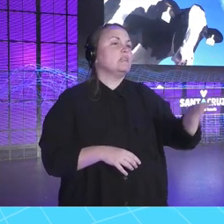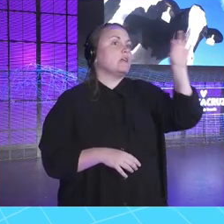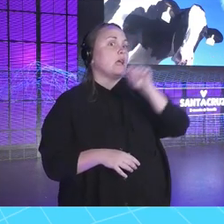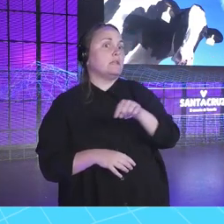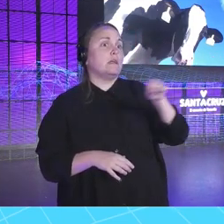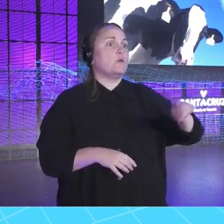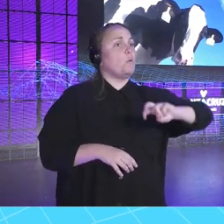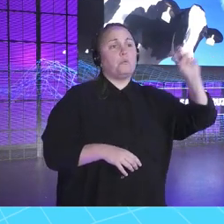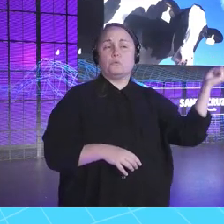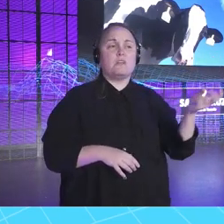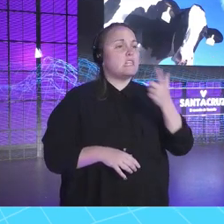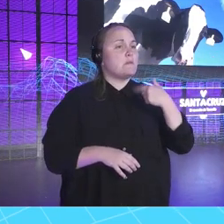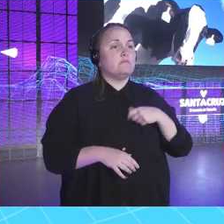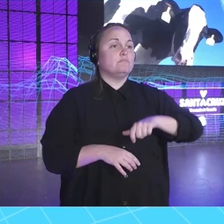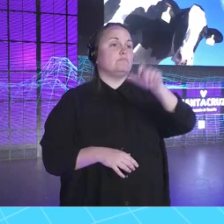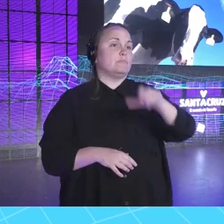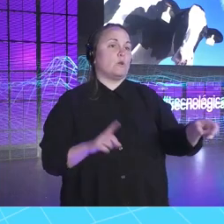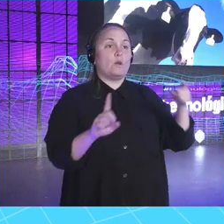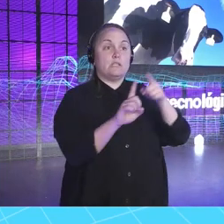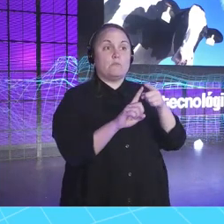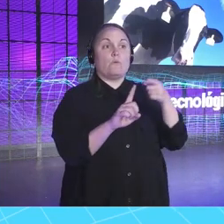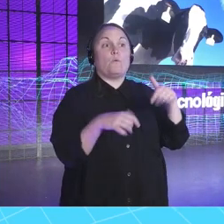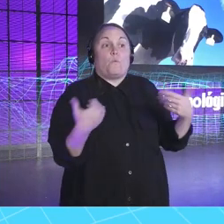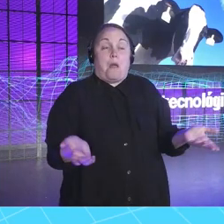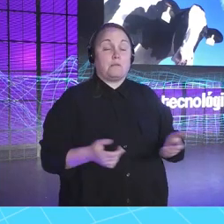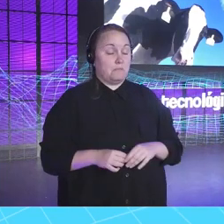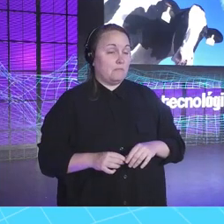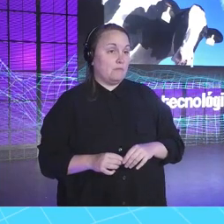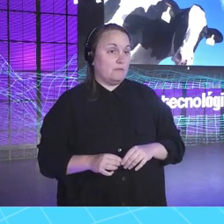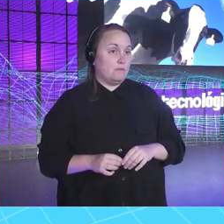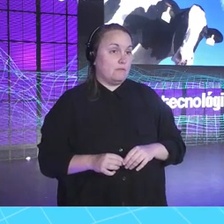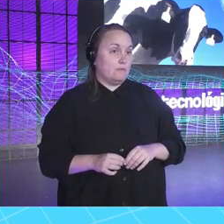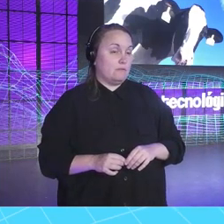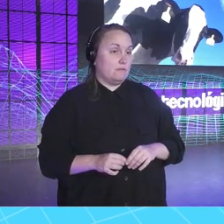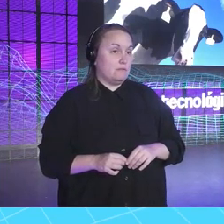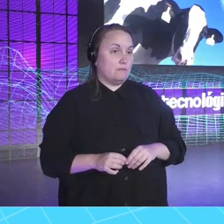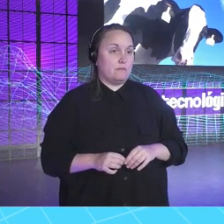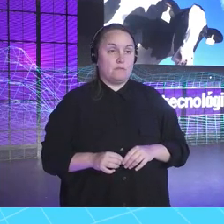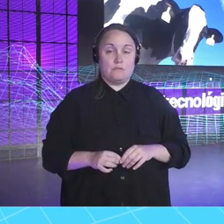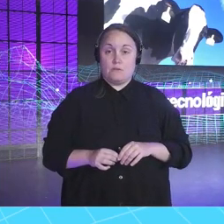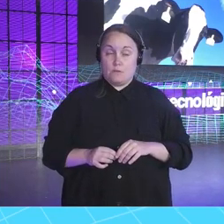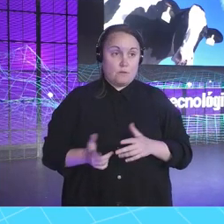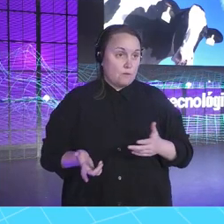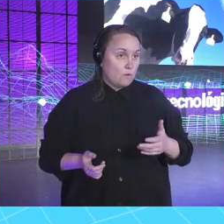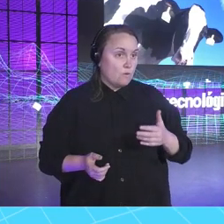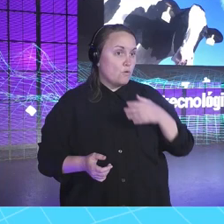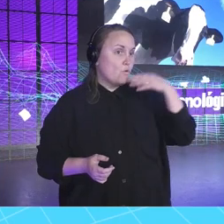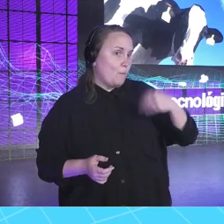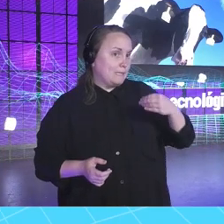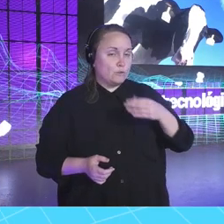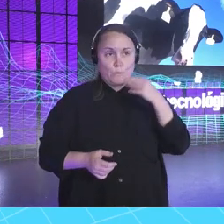uno de estos dos u otro el que sea un público al que nos dirigiremos con nuestro proyecto de senderismo los chavales qué